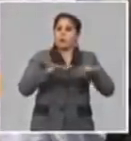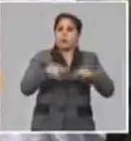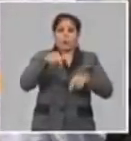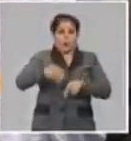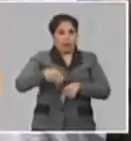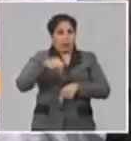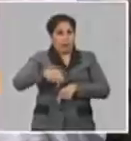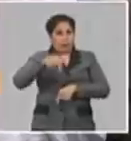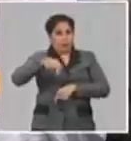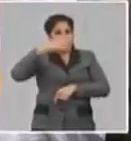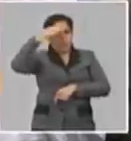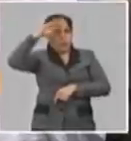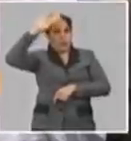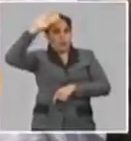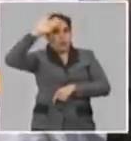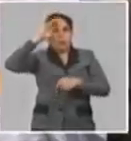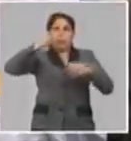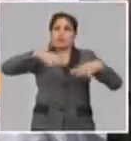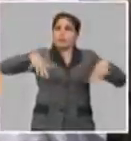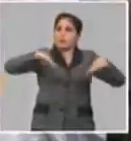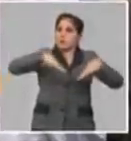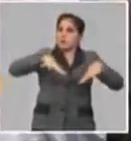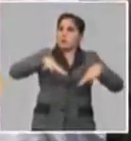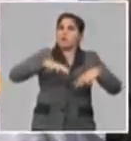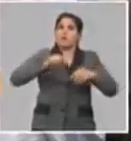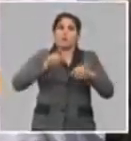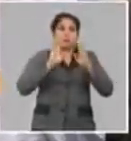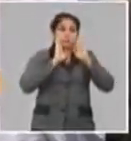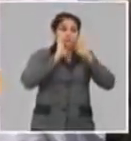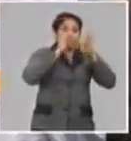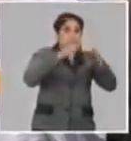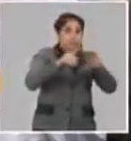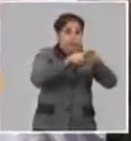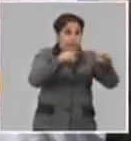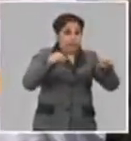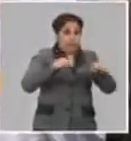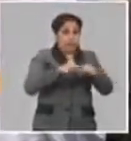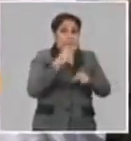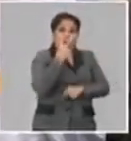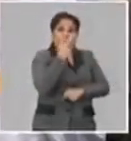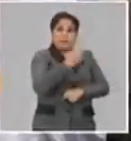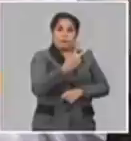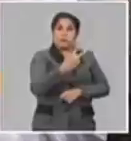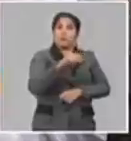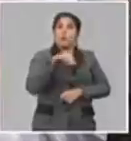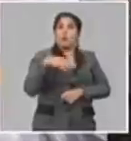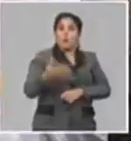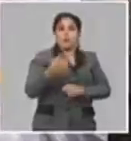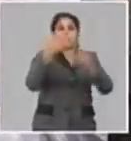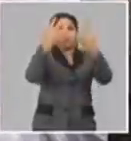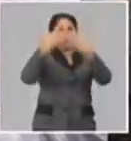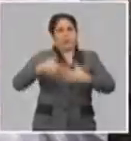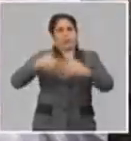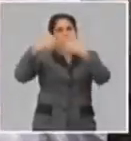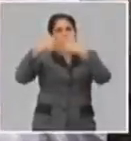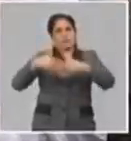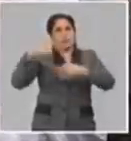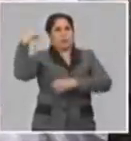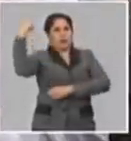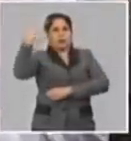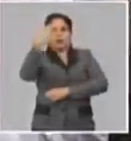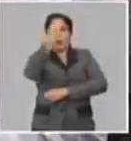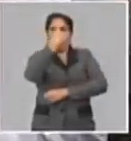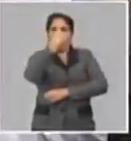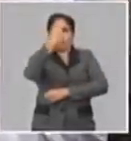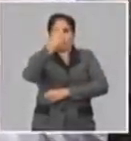actuales nuestras, el foco principal, el área principal de atención es la producción nacional de